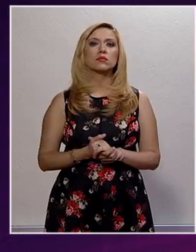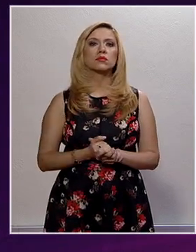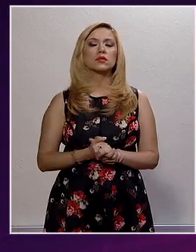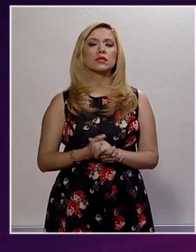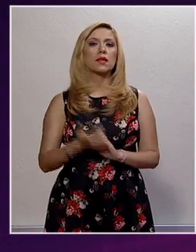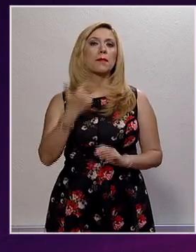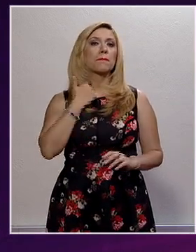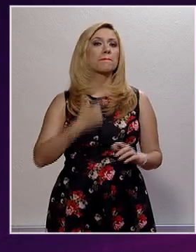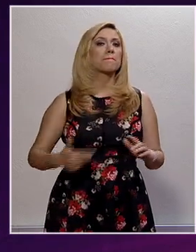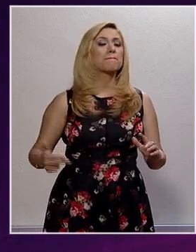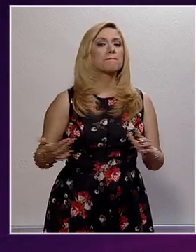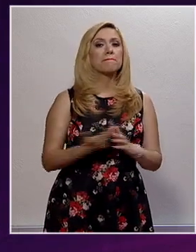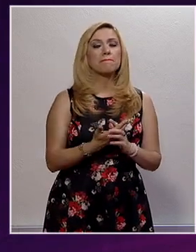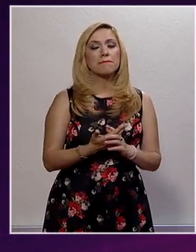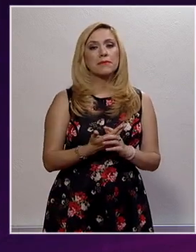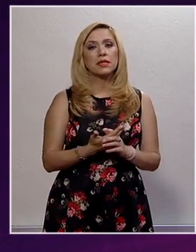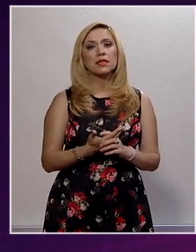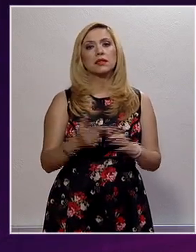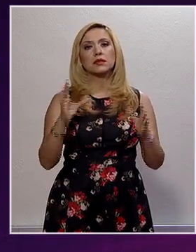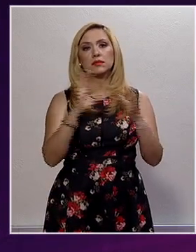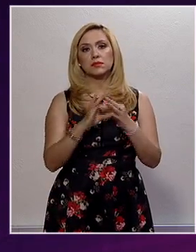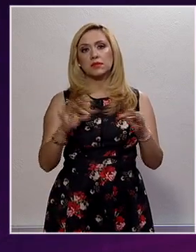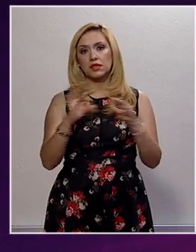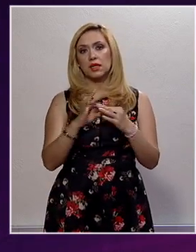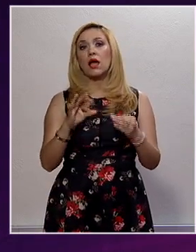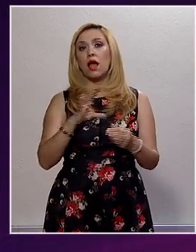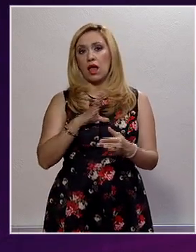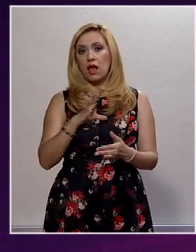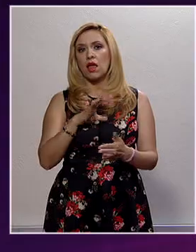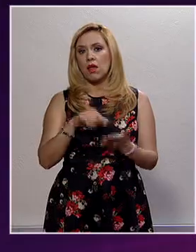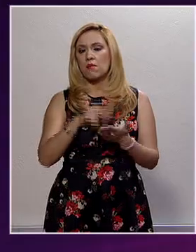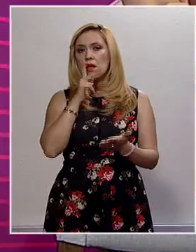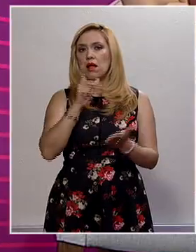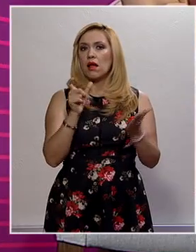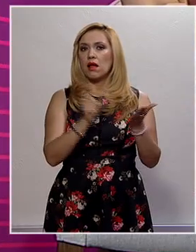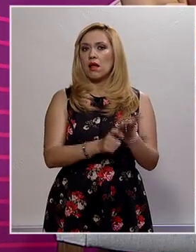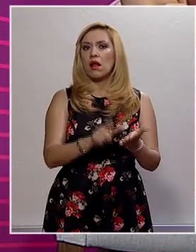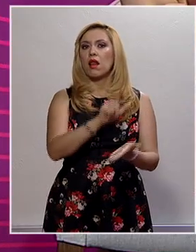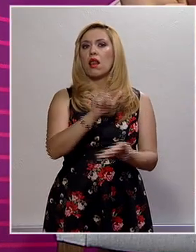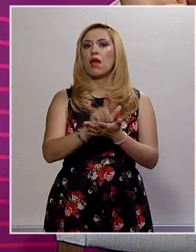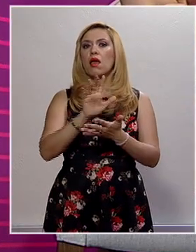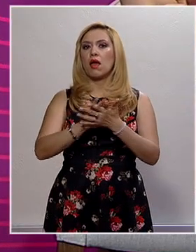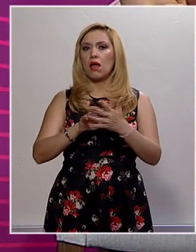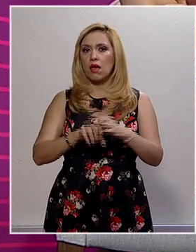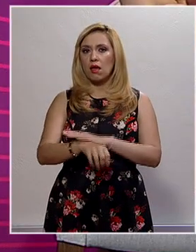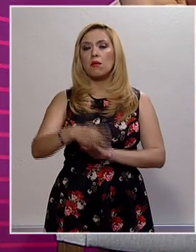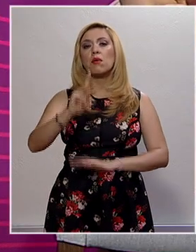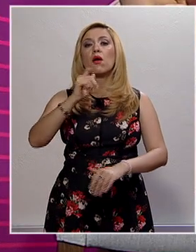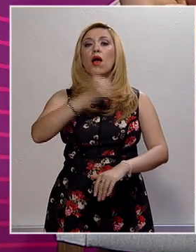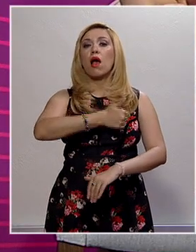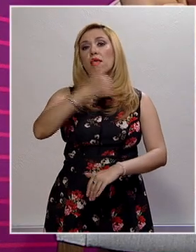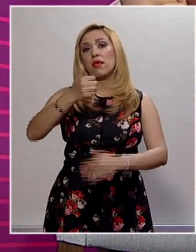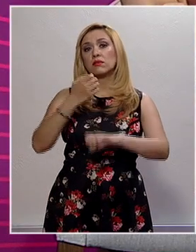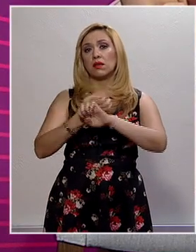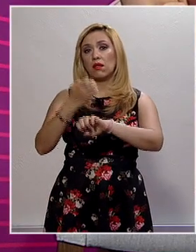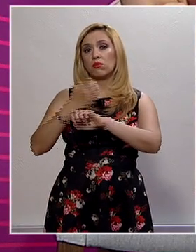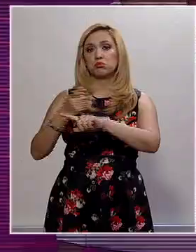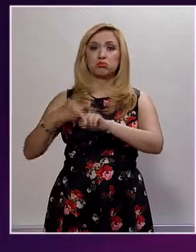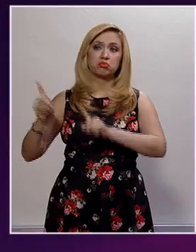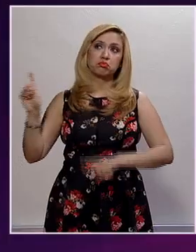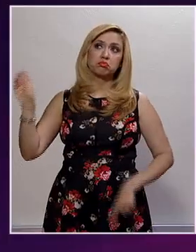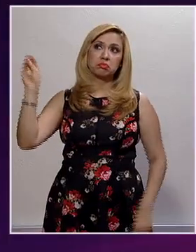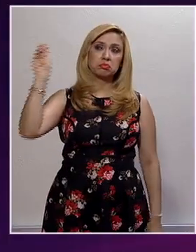el feminicidio, hay una definición en el Código Penal Federal, pero también cada estado ha adoptado su propia